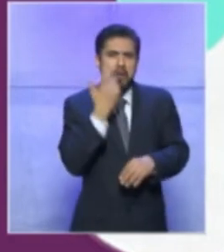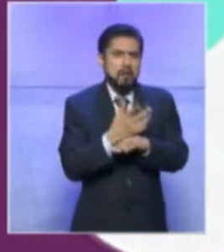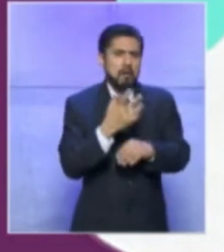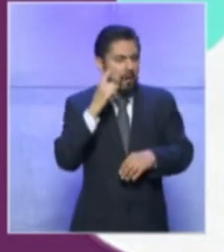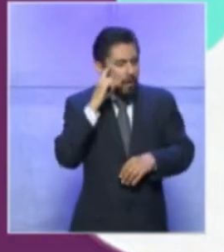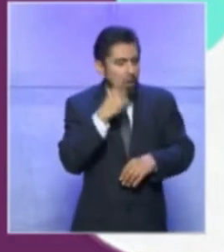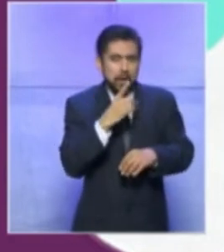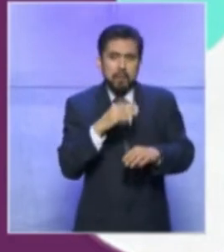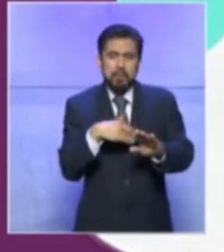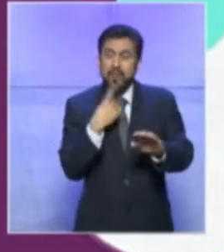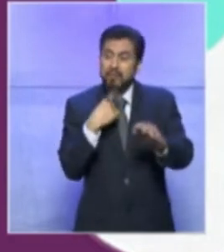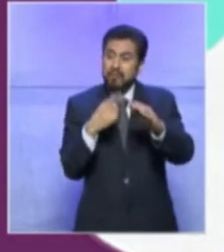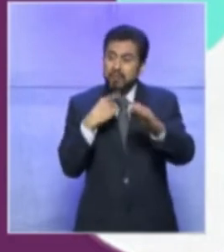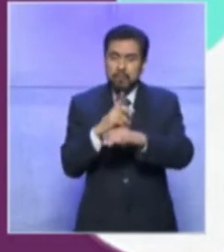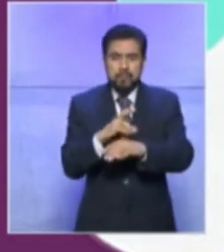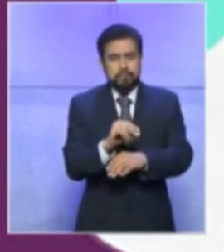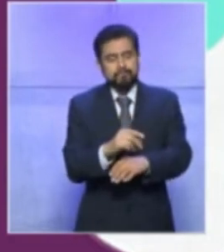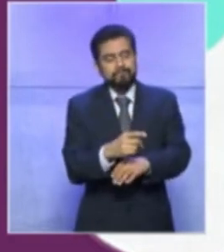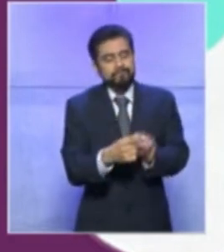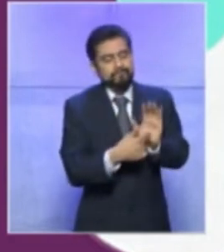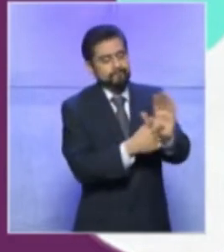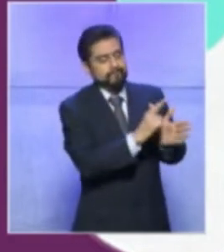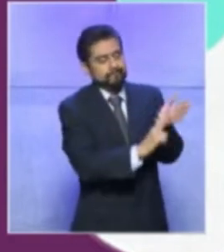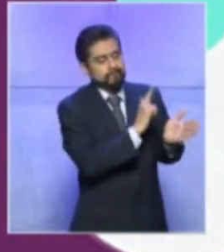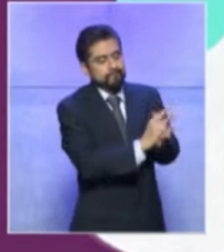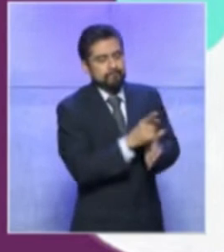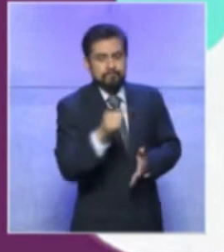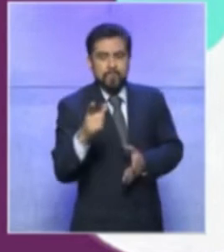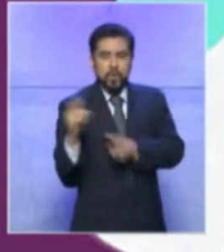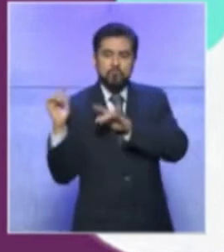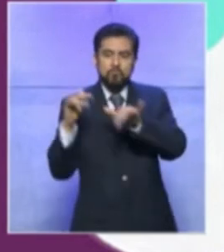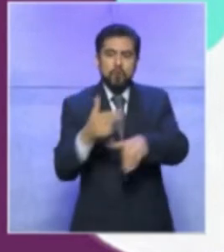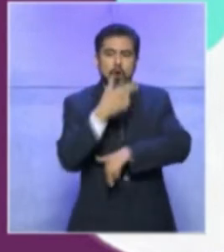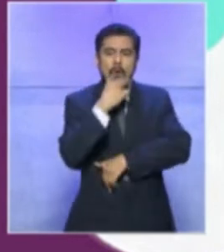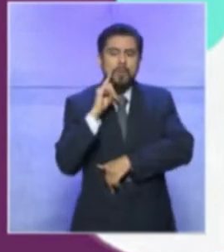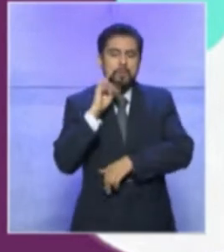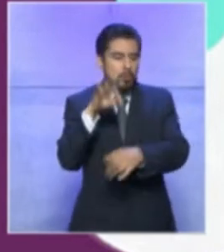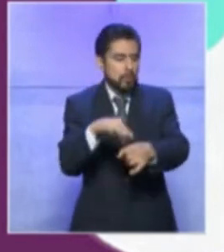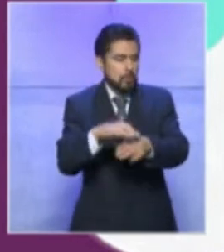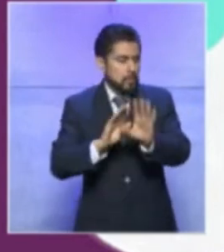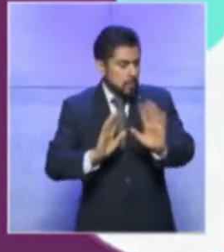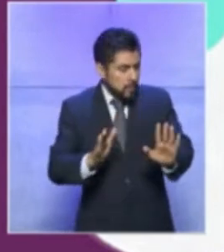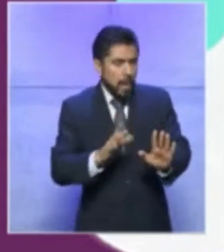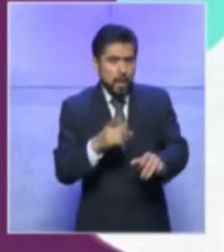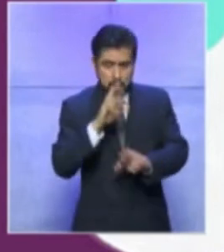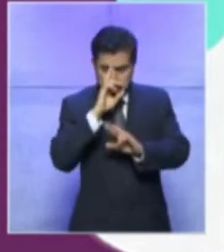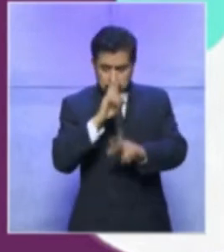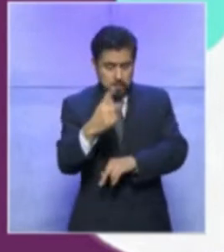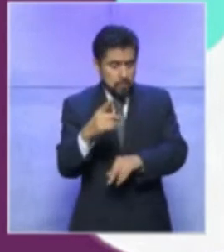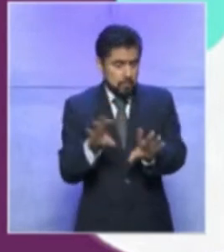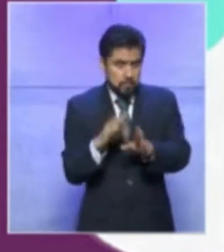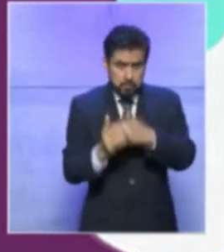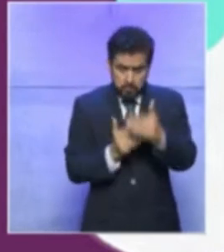el resultado de su aplicación y, por ende, la voluntad popular. Una exigencia que, dicho sea de paso, se generó hasta